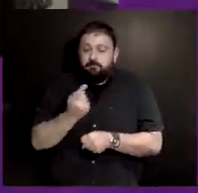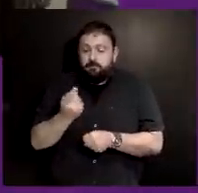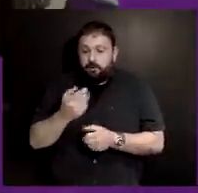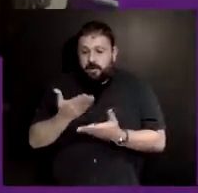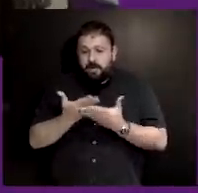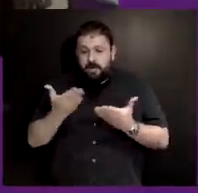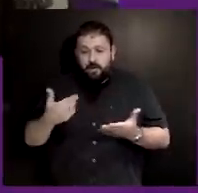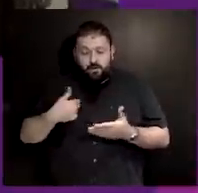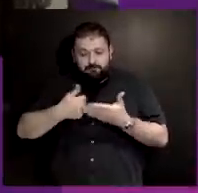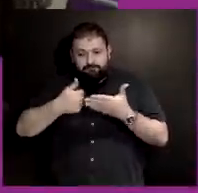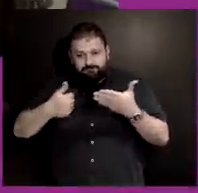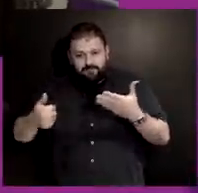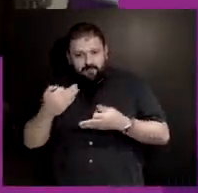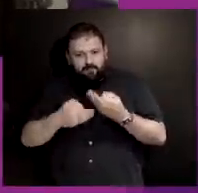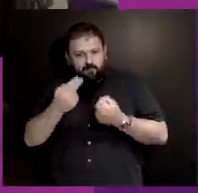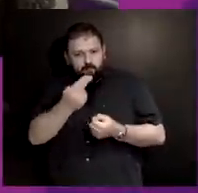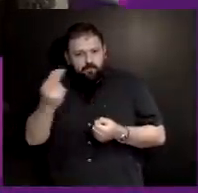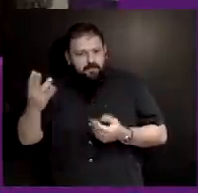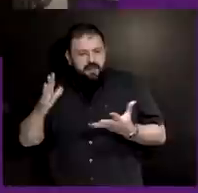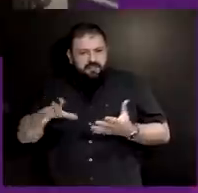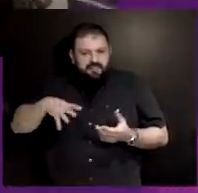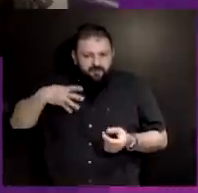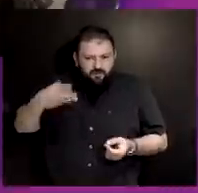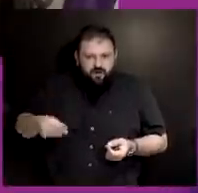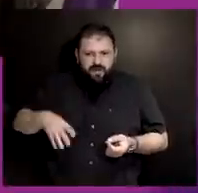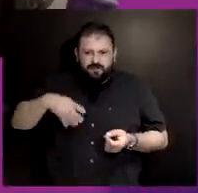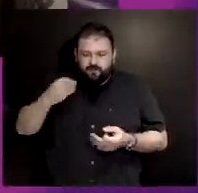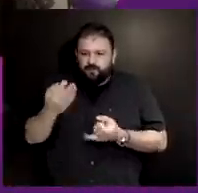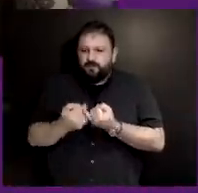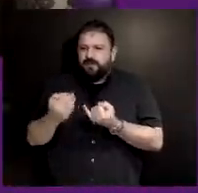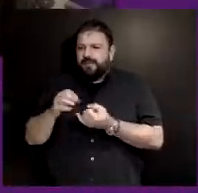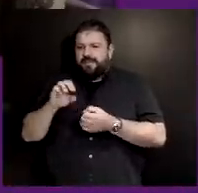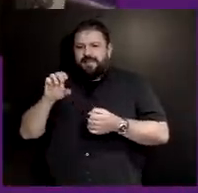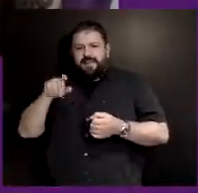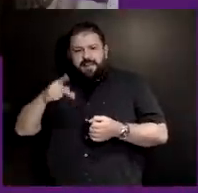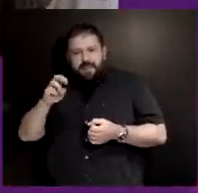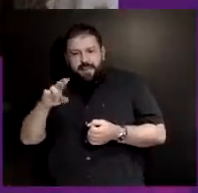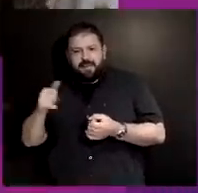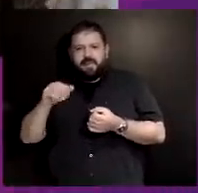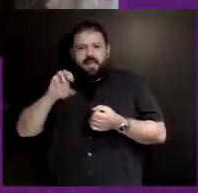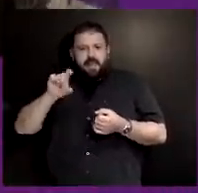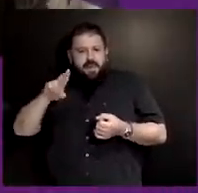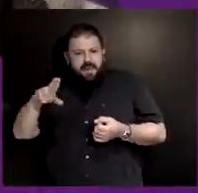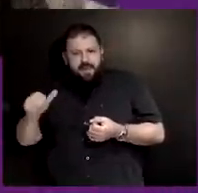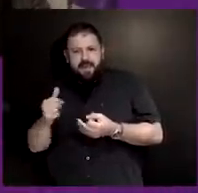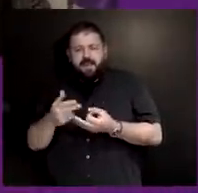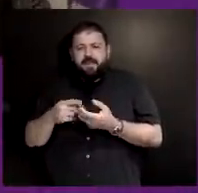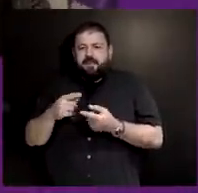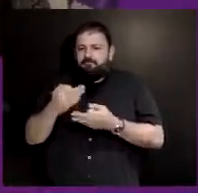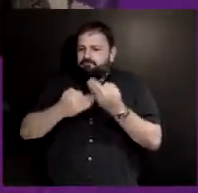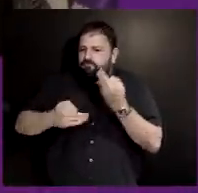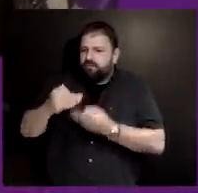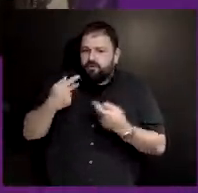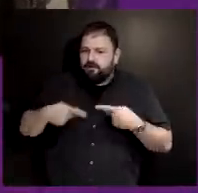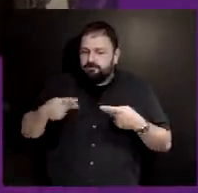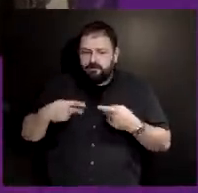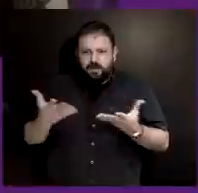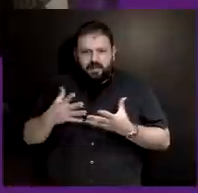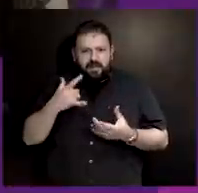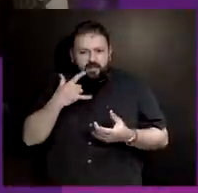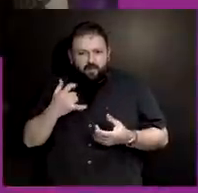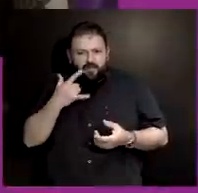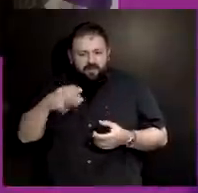cada uno de los esfuerzos que ustedes han realizado, de Yelena, de Kenia, obviamente, pues este es el resultado de